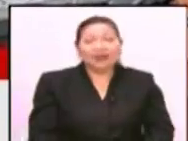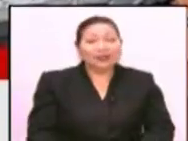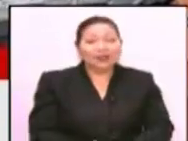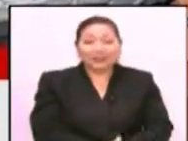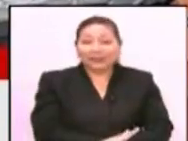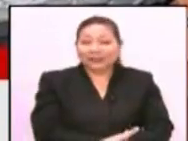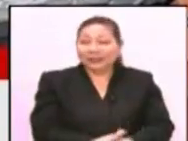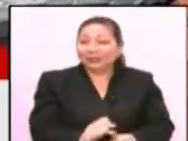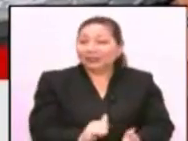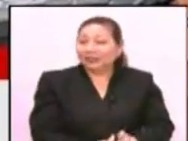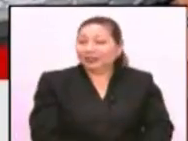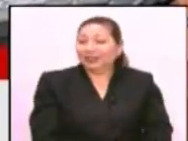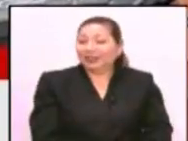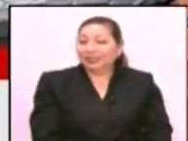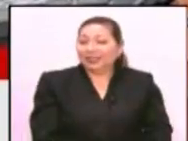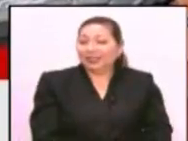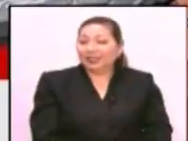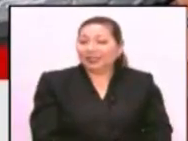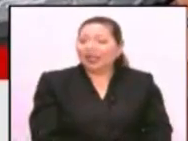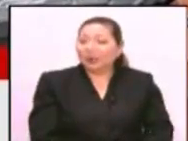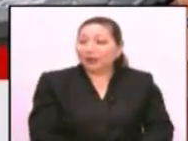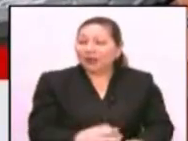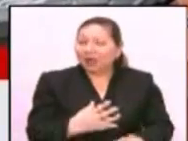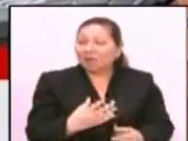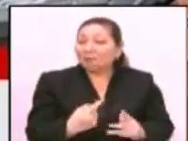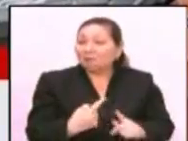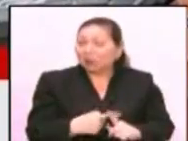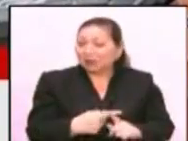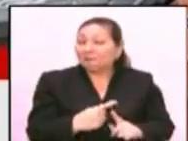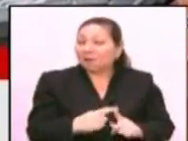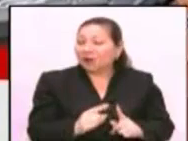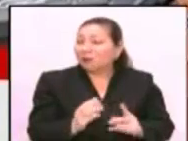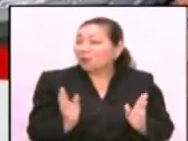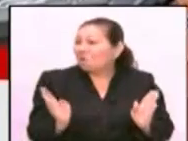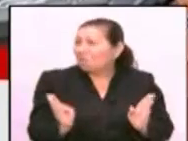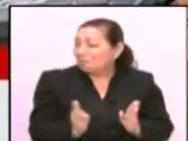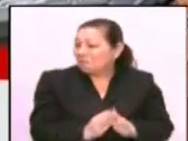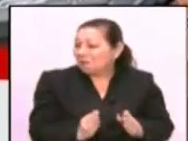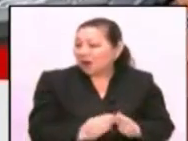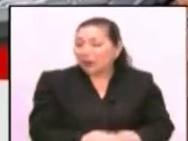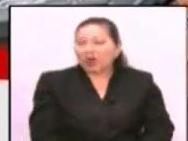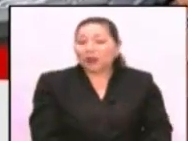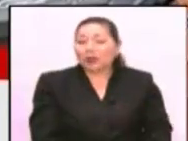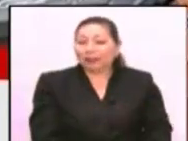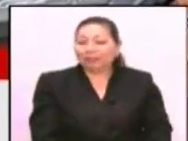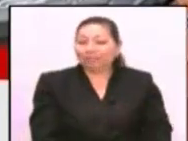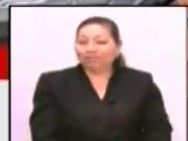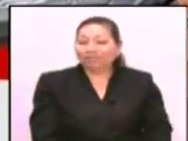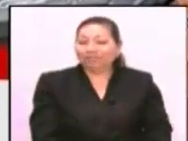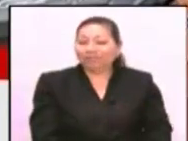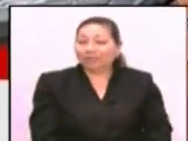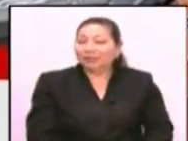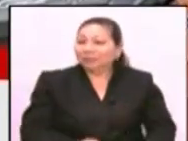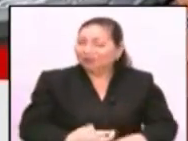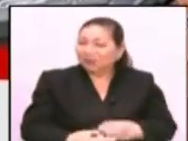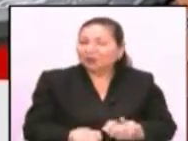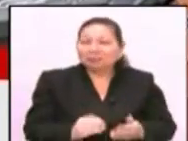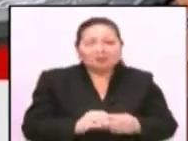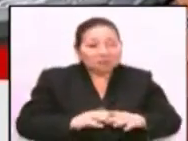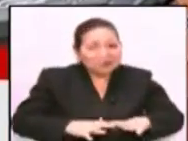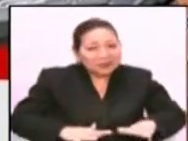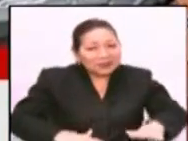deficiente, ¿no es cierto? Algunas experiencias positivas, pero son muy pequeñitas de cara a la producción